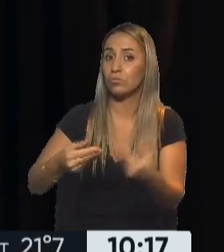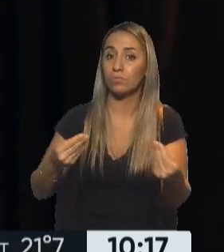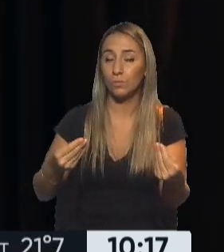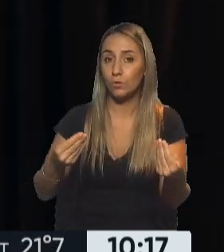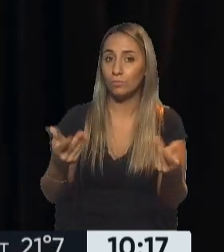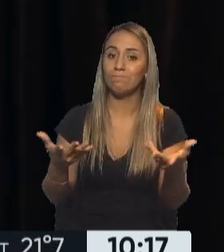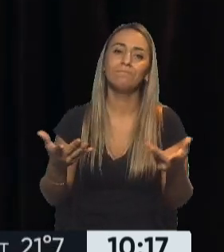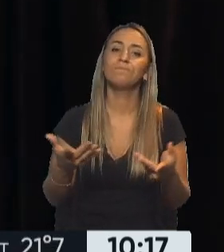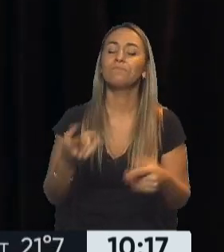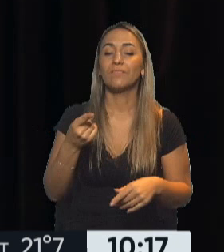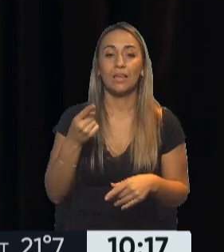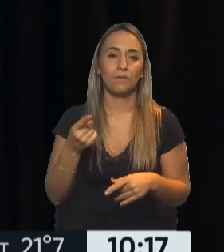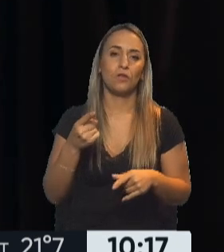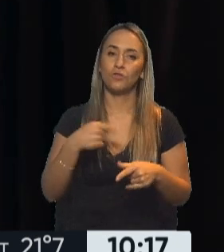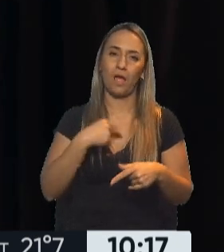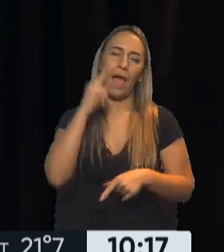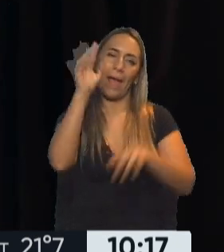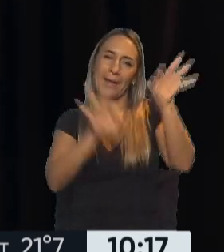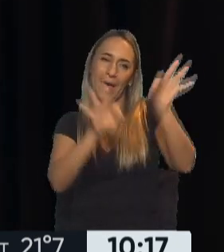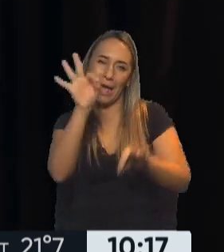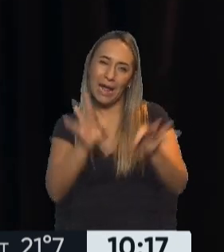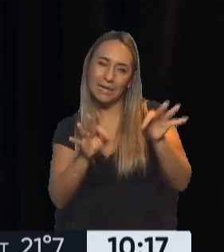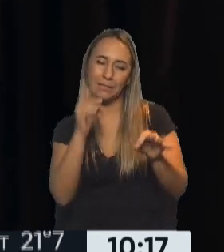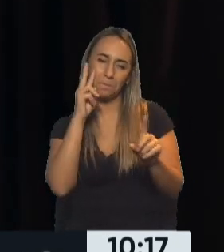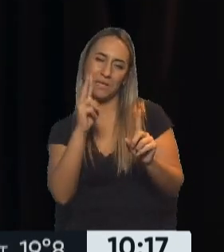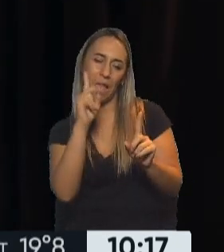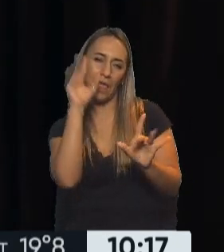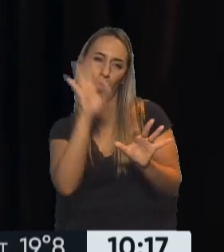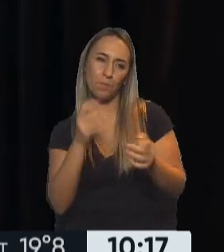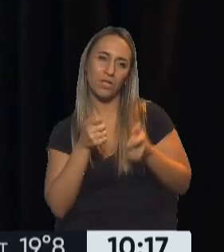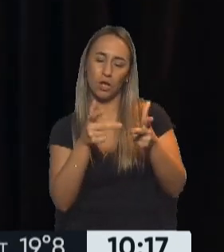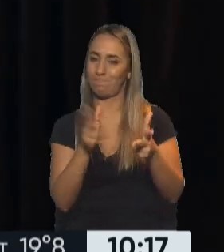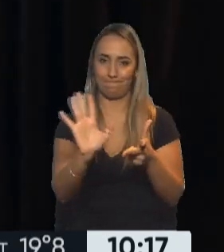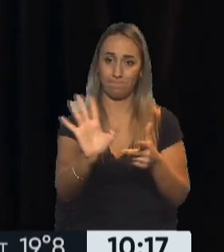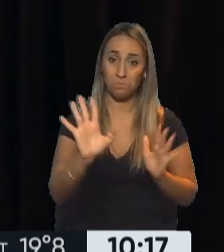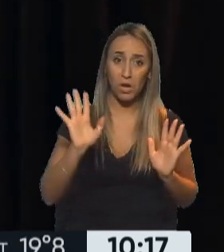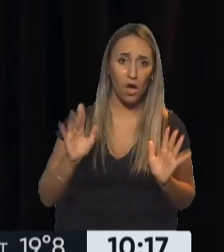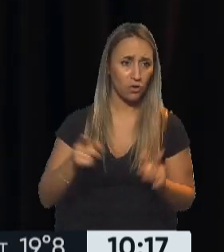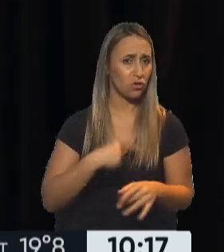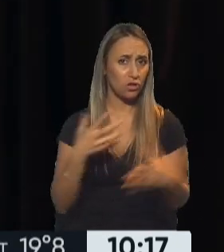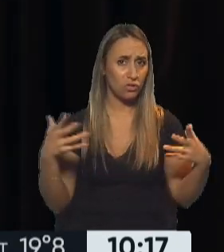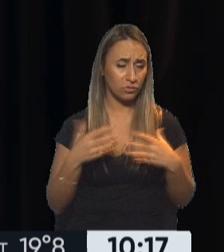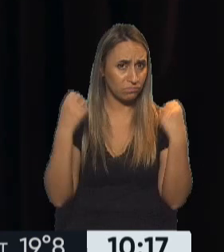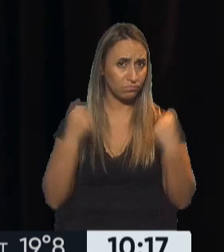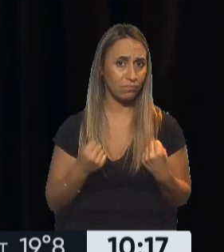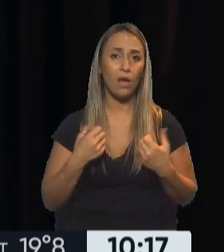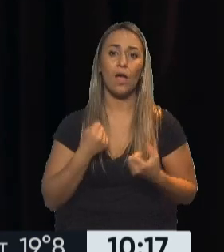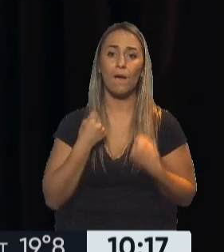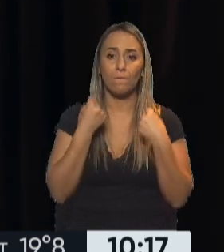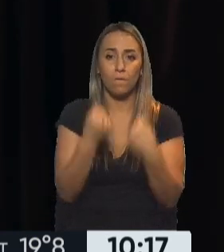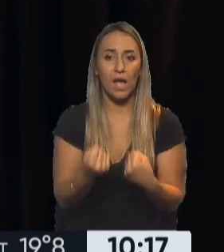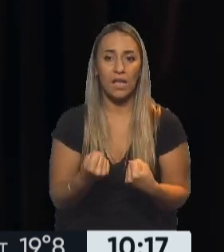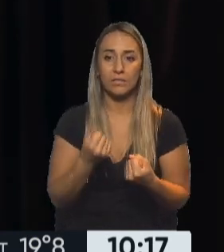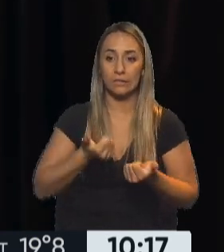lo que sin hacer análisis ni apreciación, creo que hay mucha fuerza, mucha expectativa. Nosotros con mucha alegría siempre hay que votar